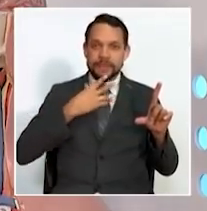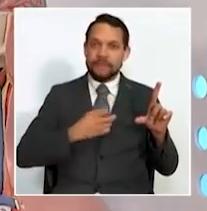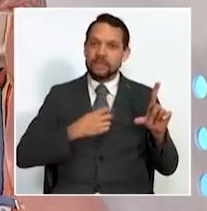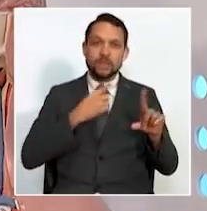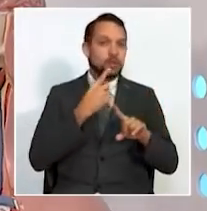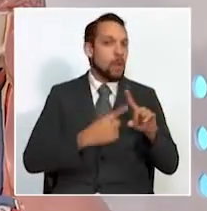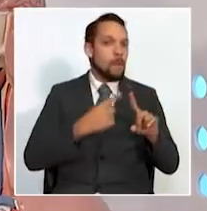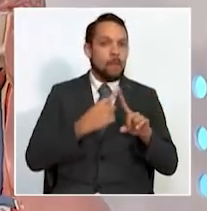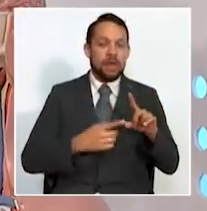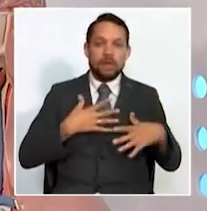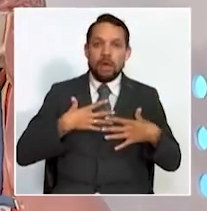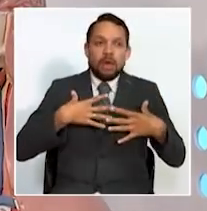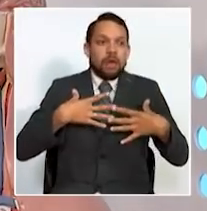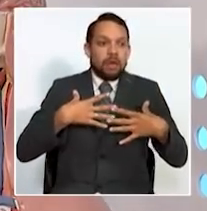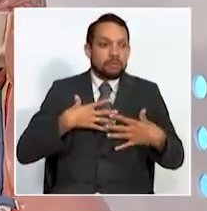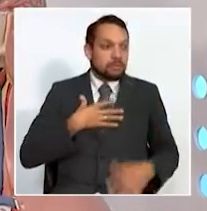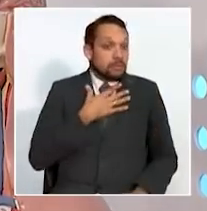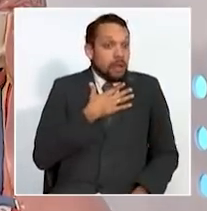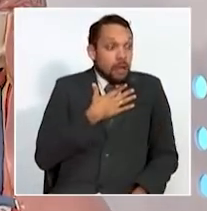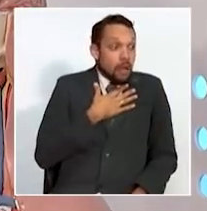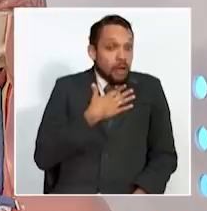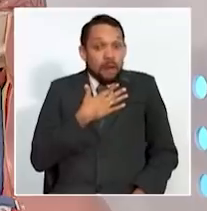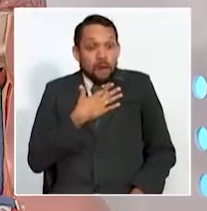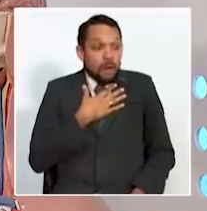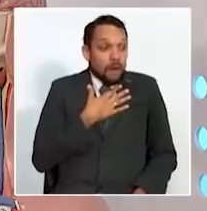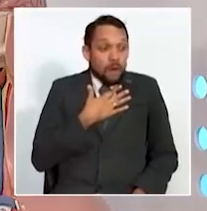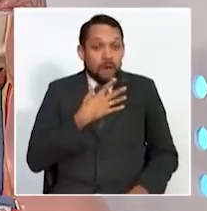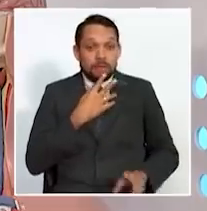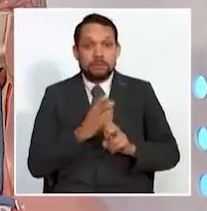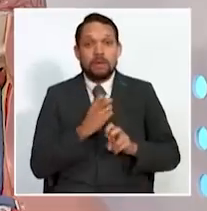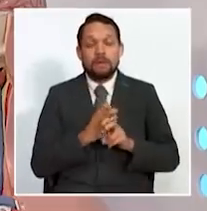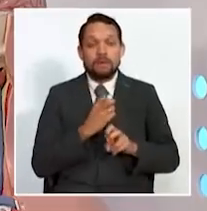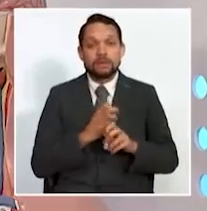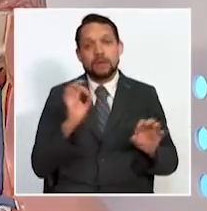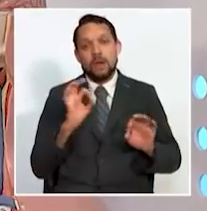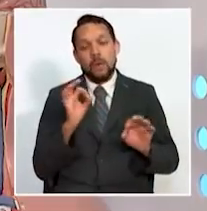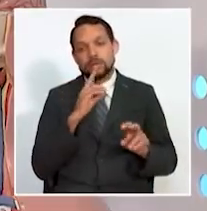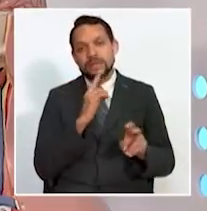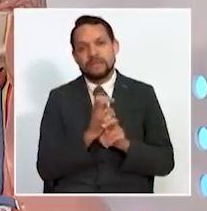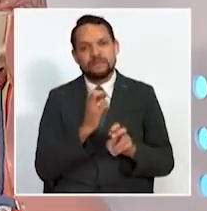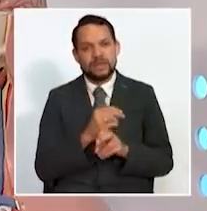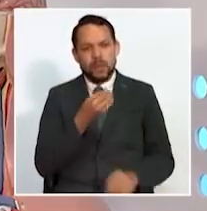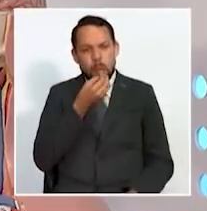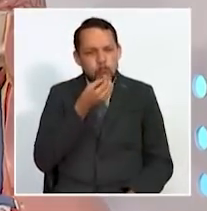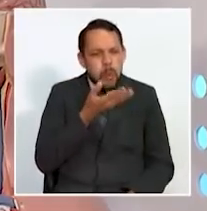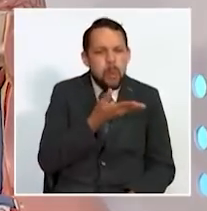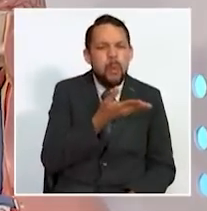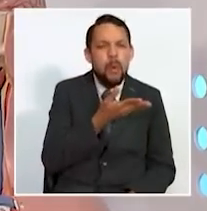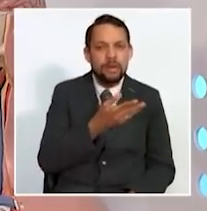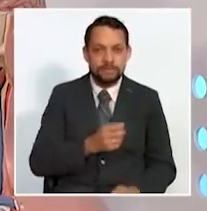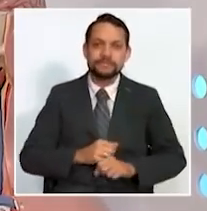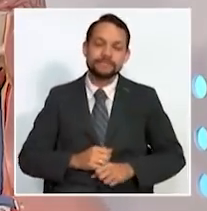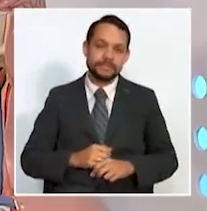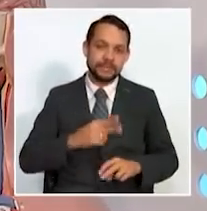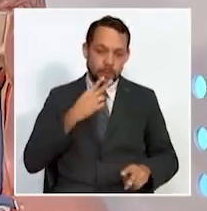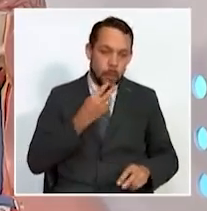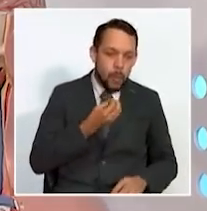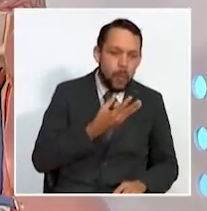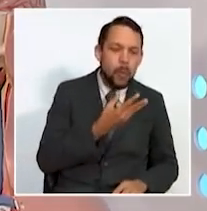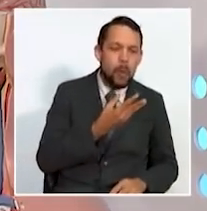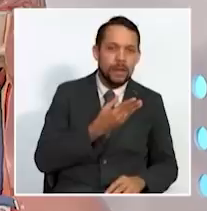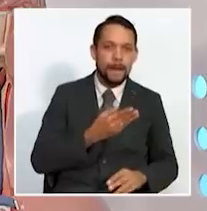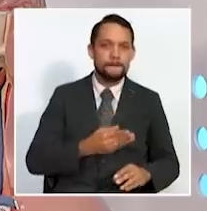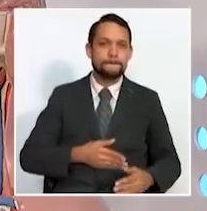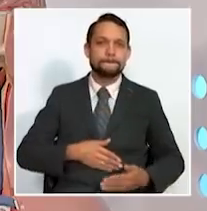la expiración, que vemos a veces expiraciones muy prolongadas, o podemos también encontrar algo mixto, que es una obstrucción y